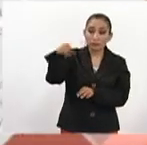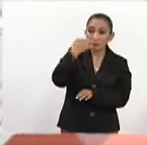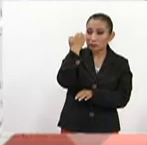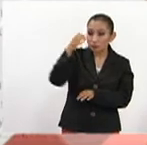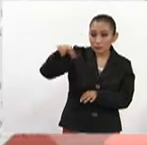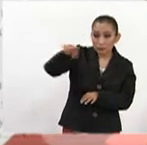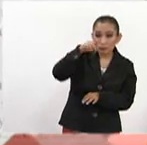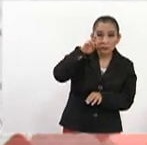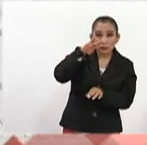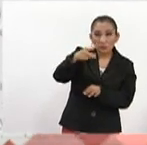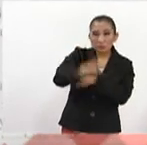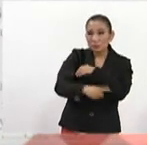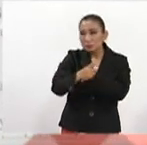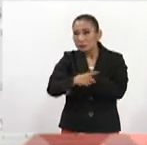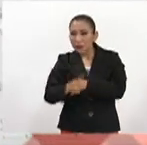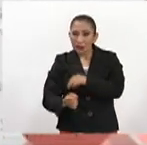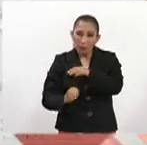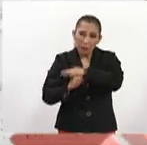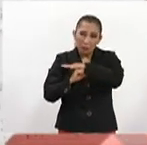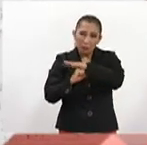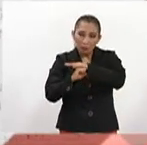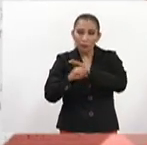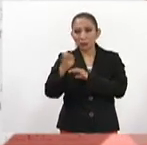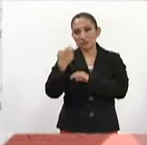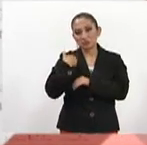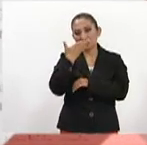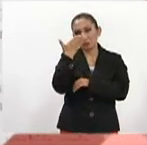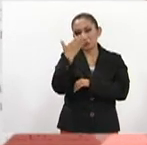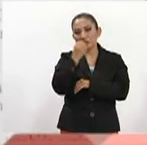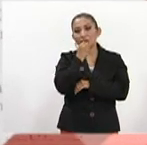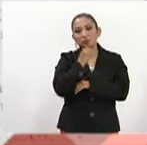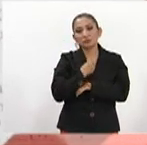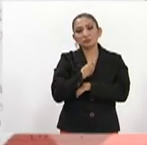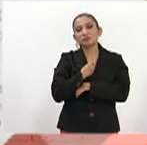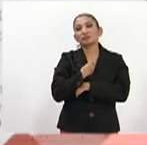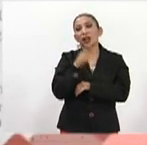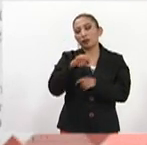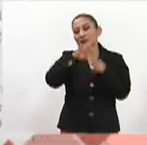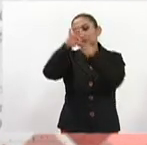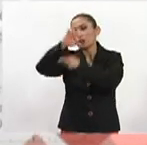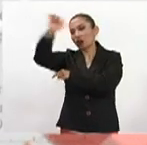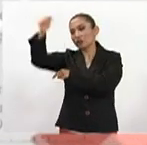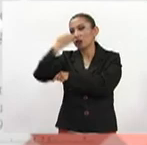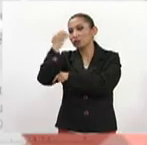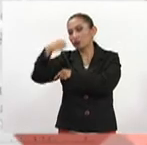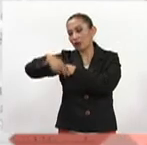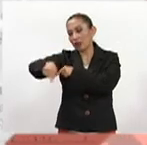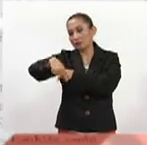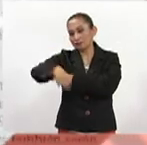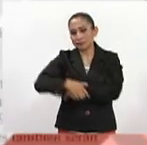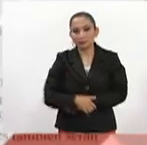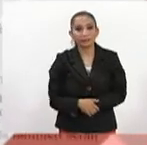instalaciones presentan daños estructurales, por lo que sus estudiantes tendrán que ser reubicados en las próximas